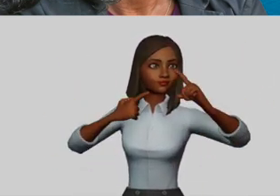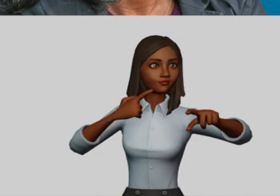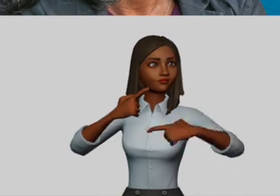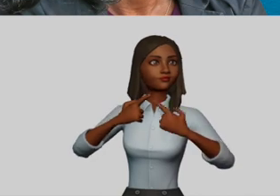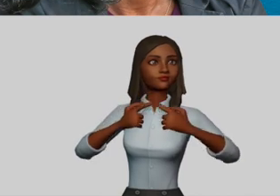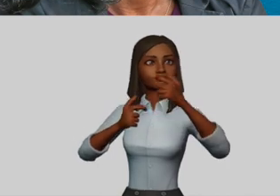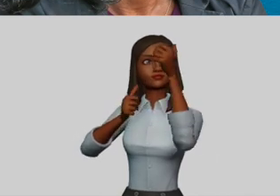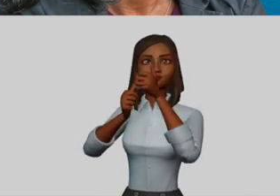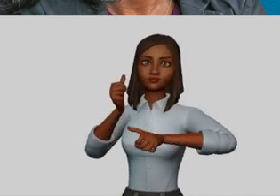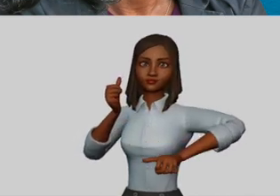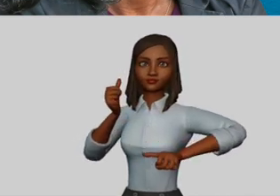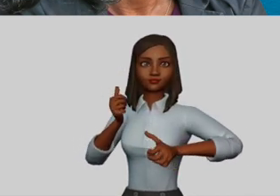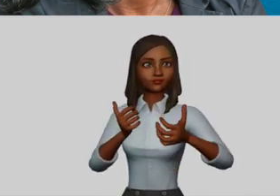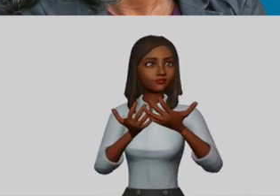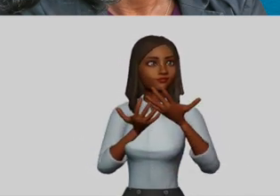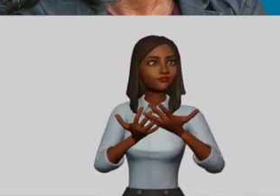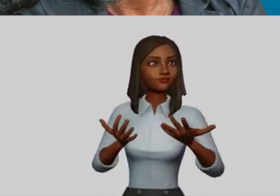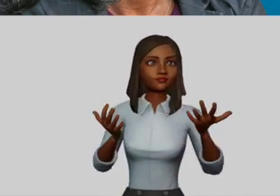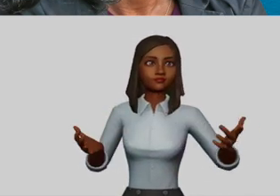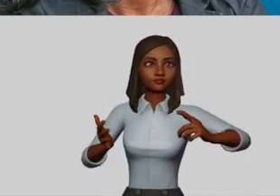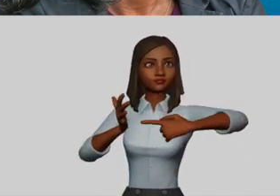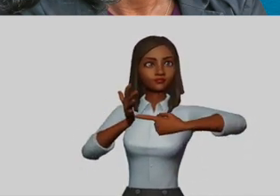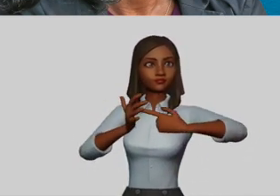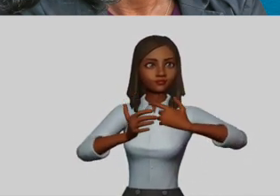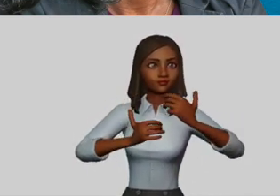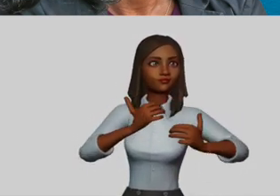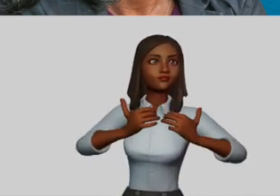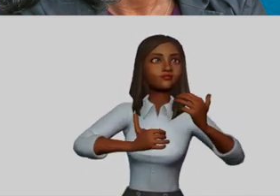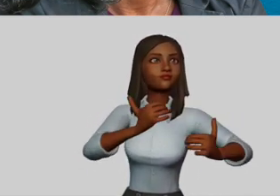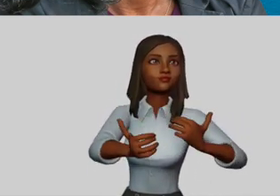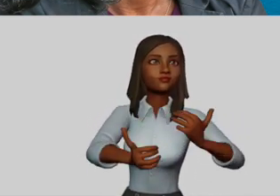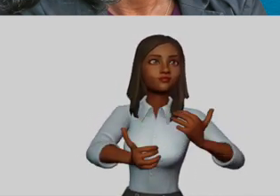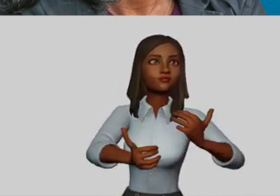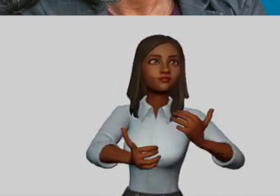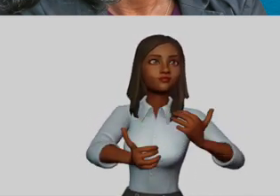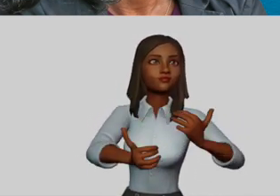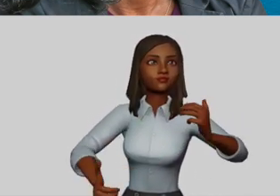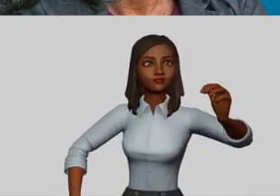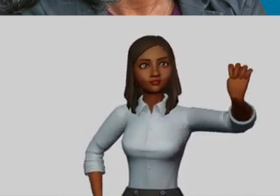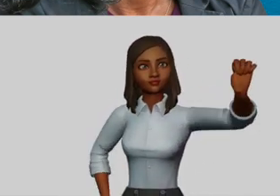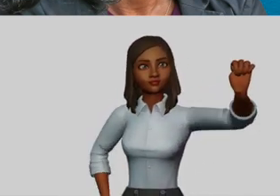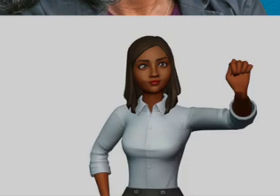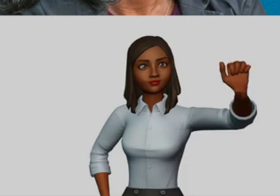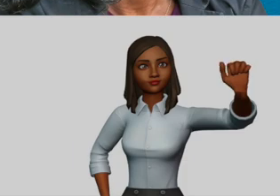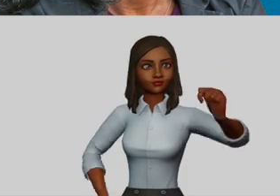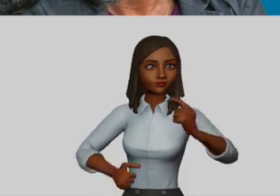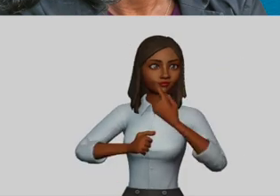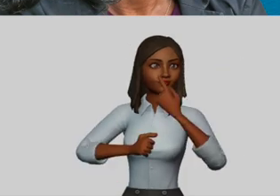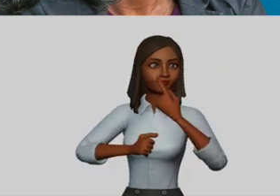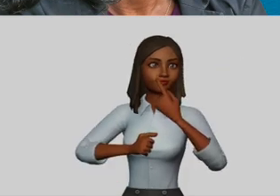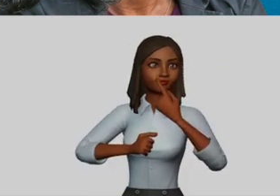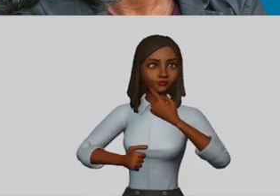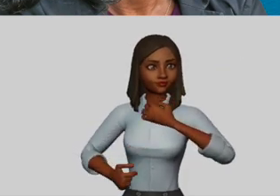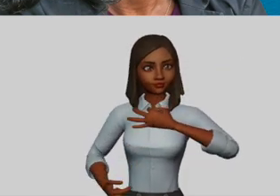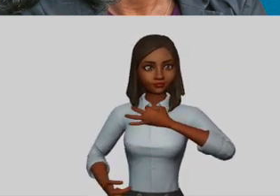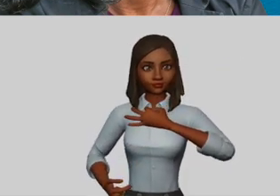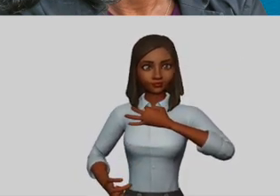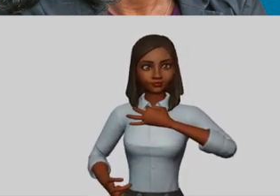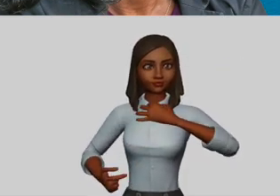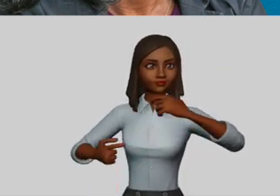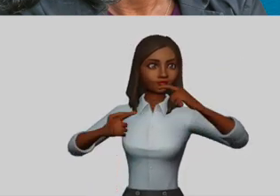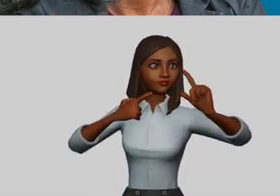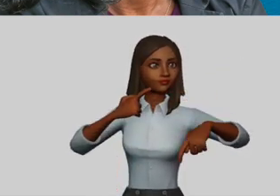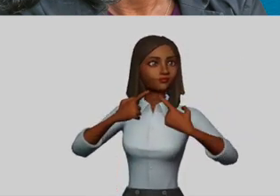Fluida, como me gustaría. Y después, Nico tenía era amigo del segundo